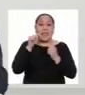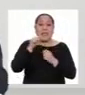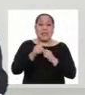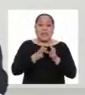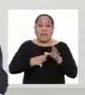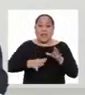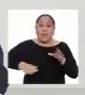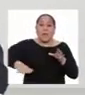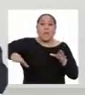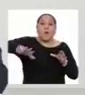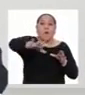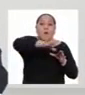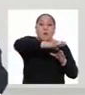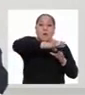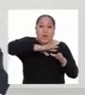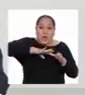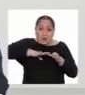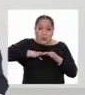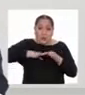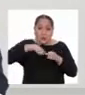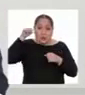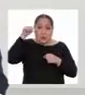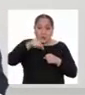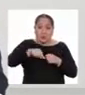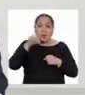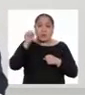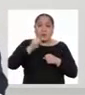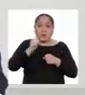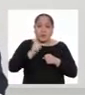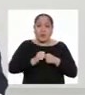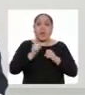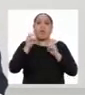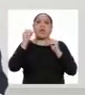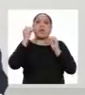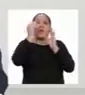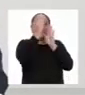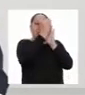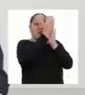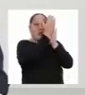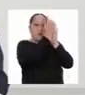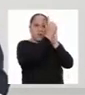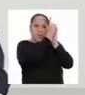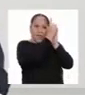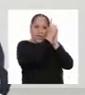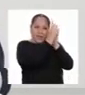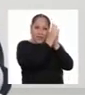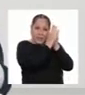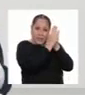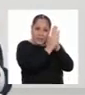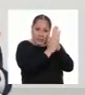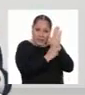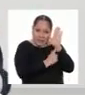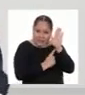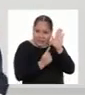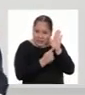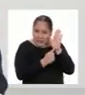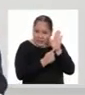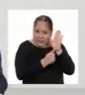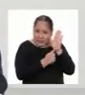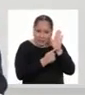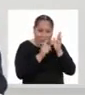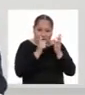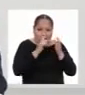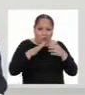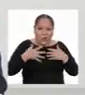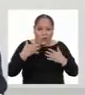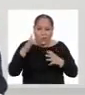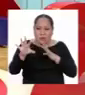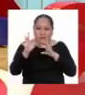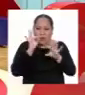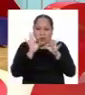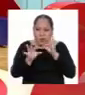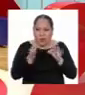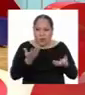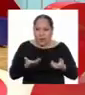la población elegida esté debidamente registrada. Si no, no tendrás cómo